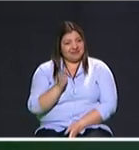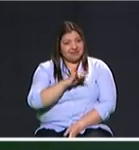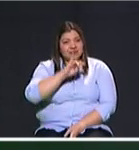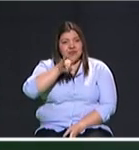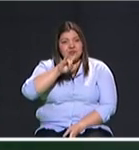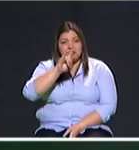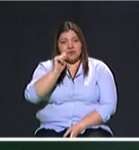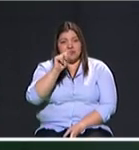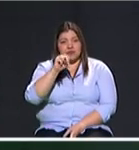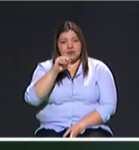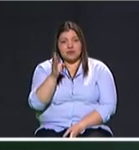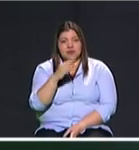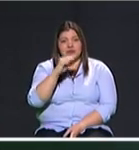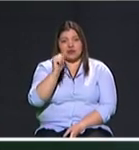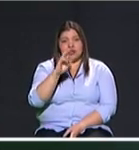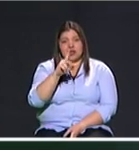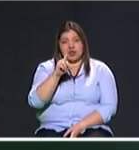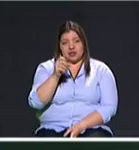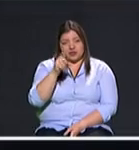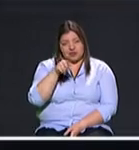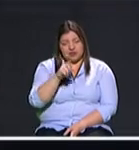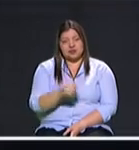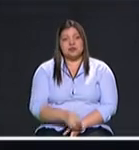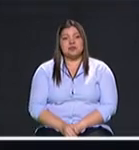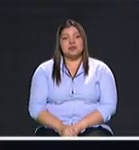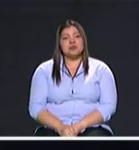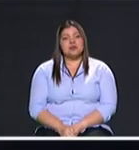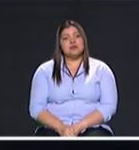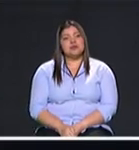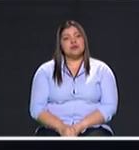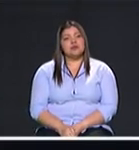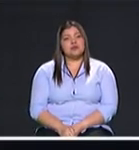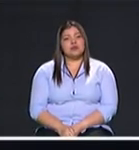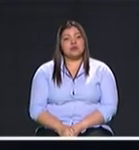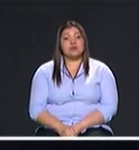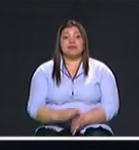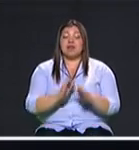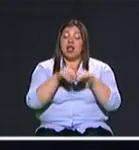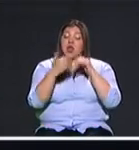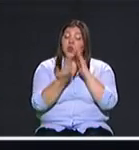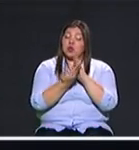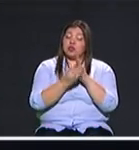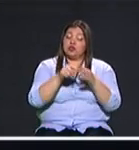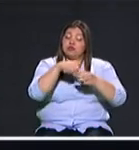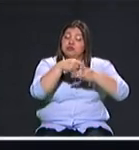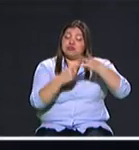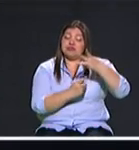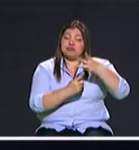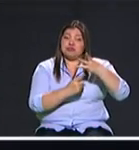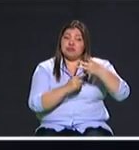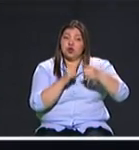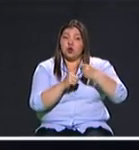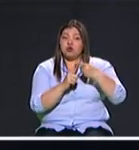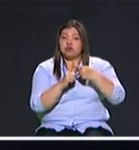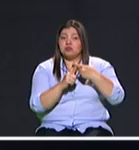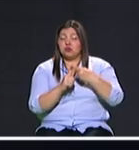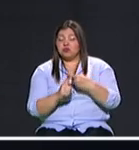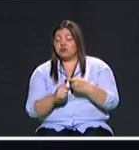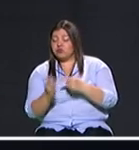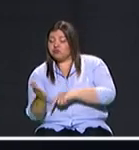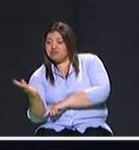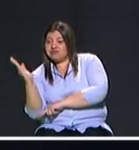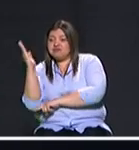como a mejorar la seguridad ocasión perdón bueno educación tres cosas jornada única escolar para pasar de